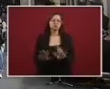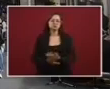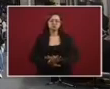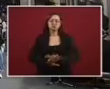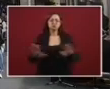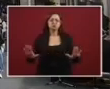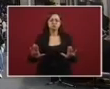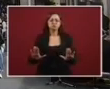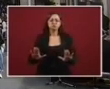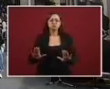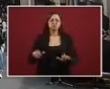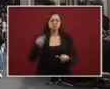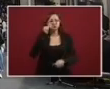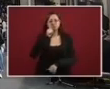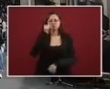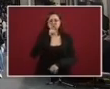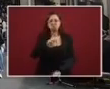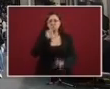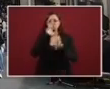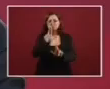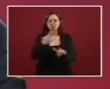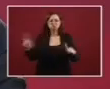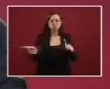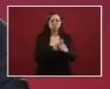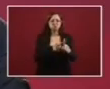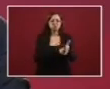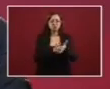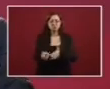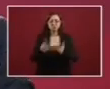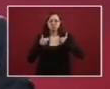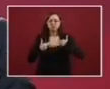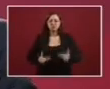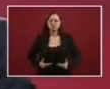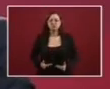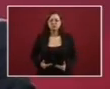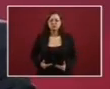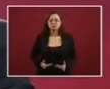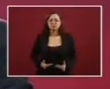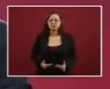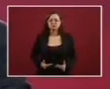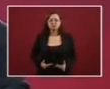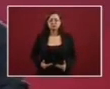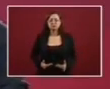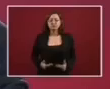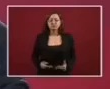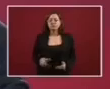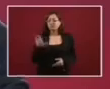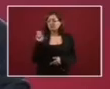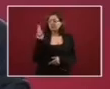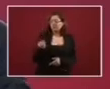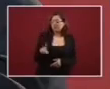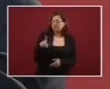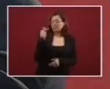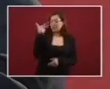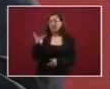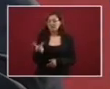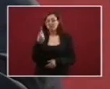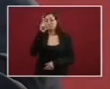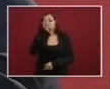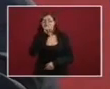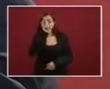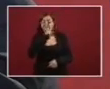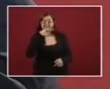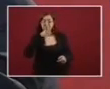respetando derechos humanos que no haya una sola recomendación por violación de derechos